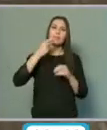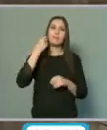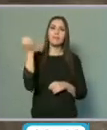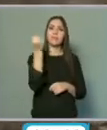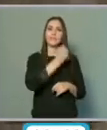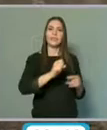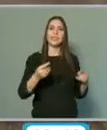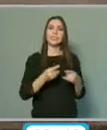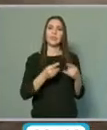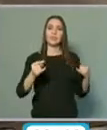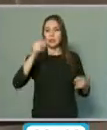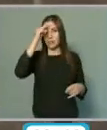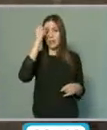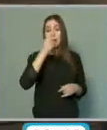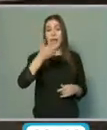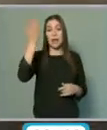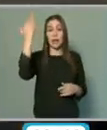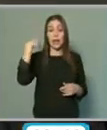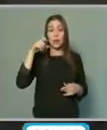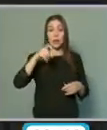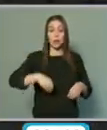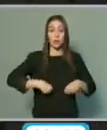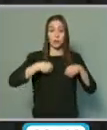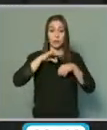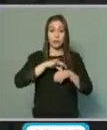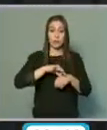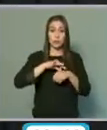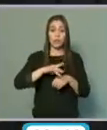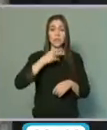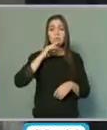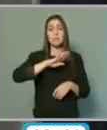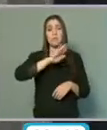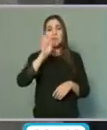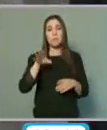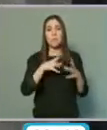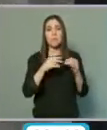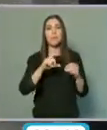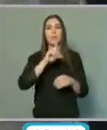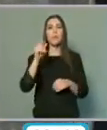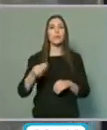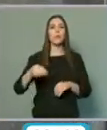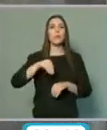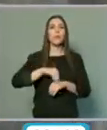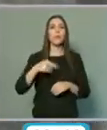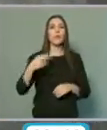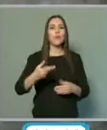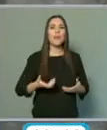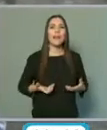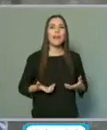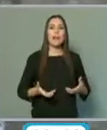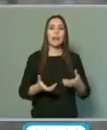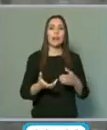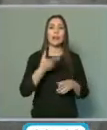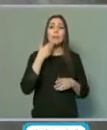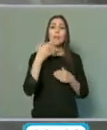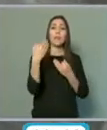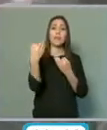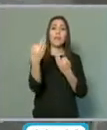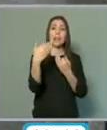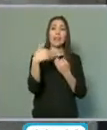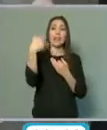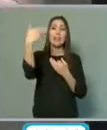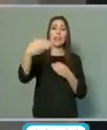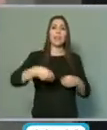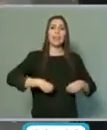la calle donde habitó llevó su nombre, don Luis González Obregón. Vivía allá enfrente don Luis González Obregón